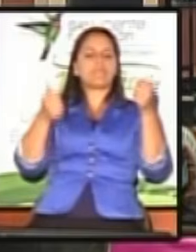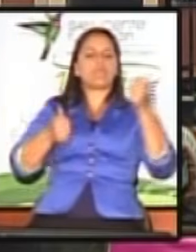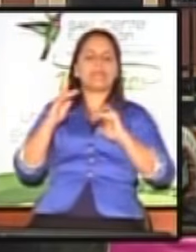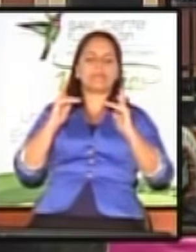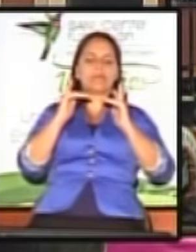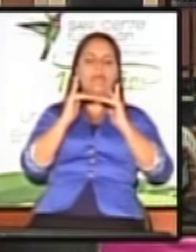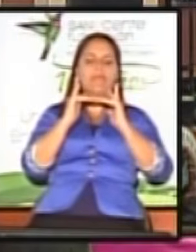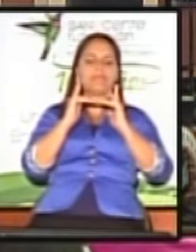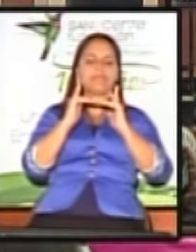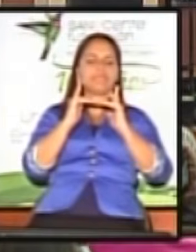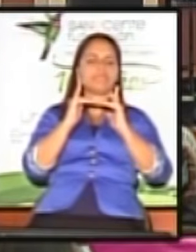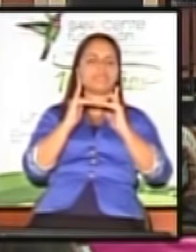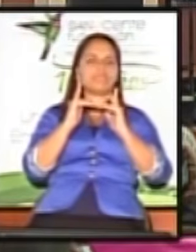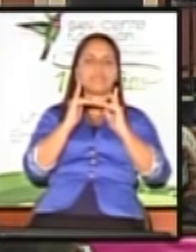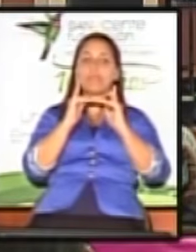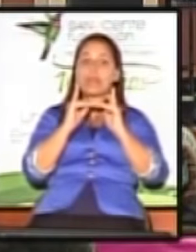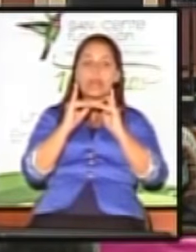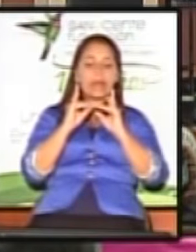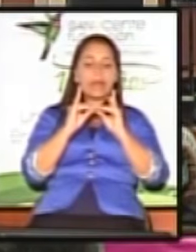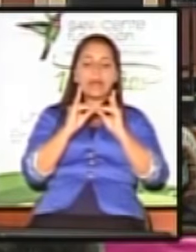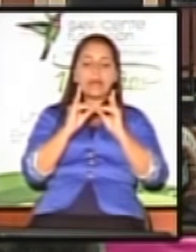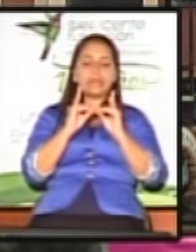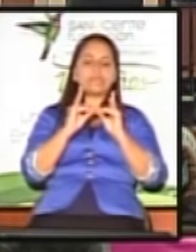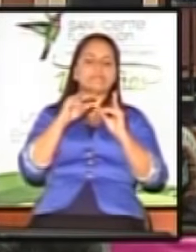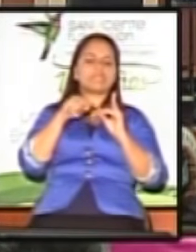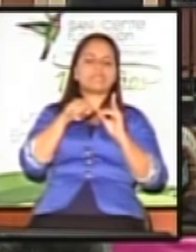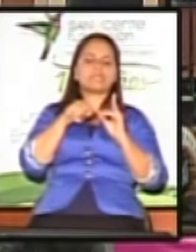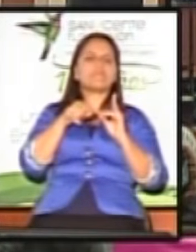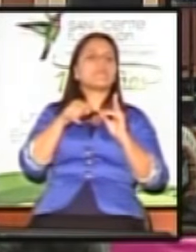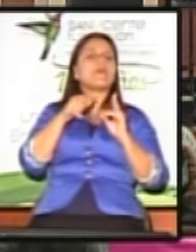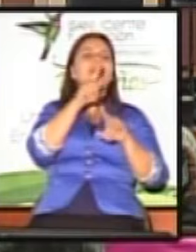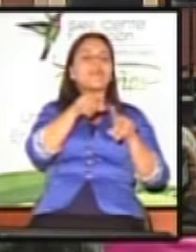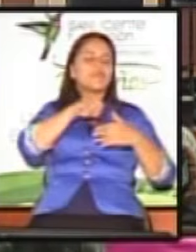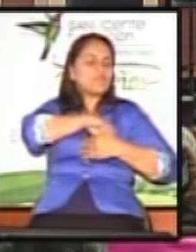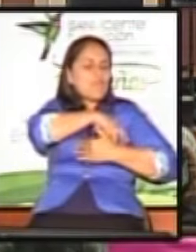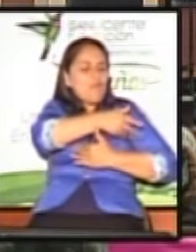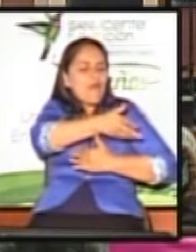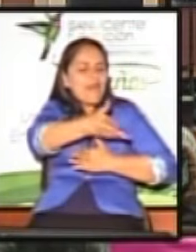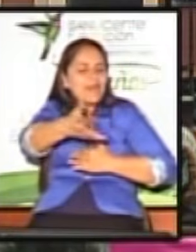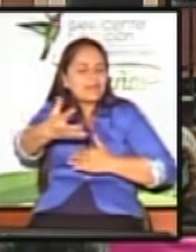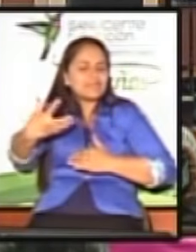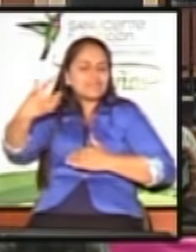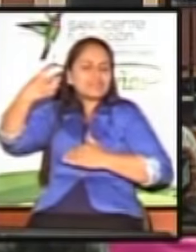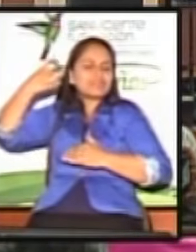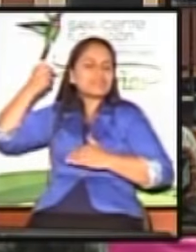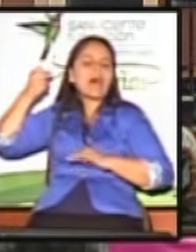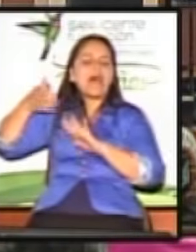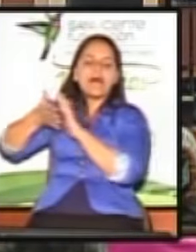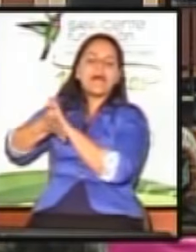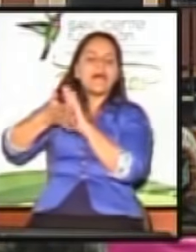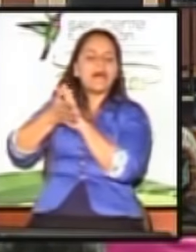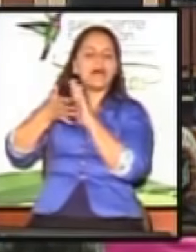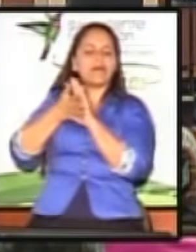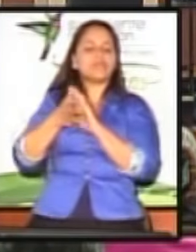Indefectiblemente, como decían los poetas, en ella llegamos y de ella nos vamos.